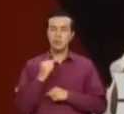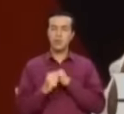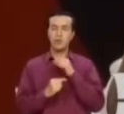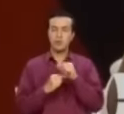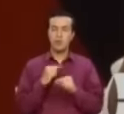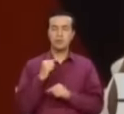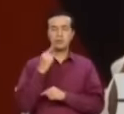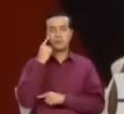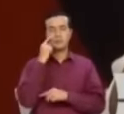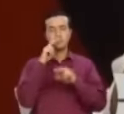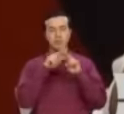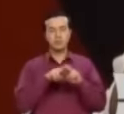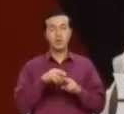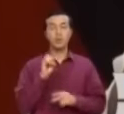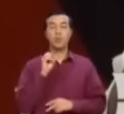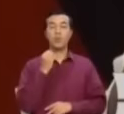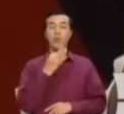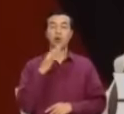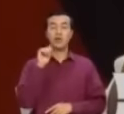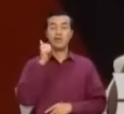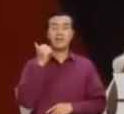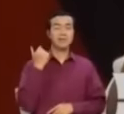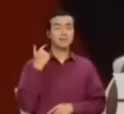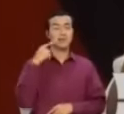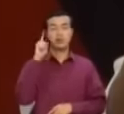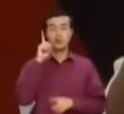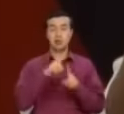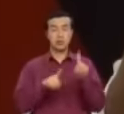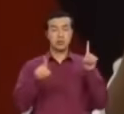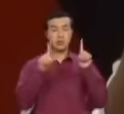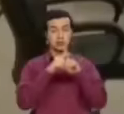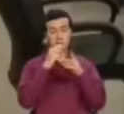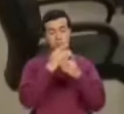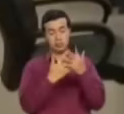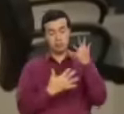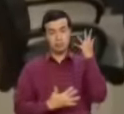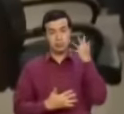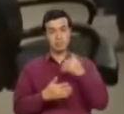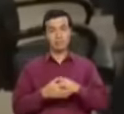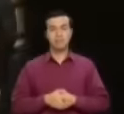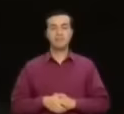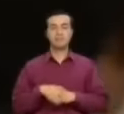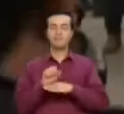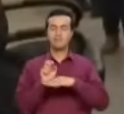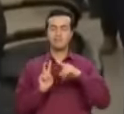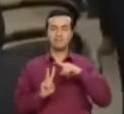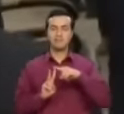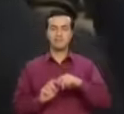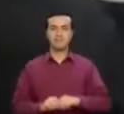sistemáticamente analizar más de 10 millones de datos, porque eso es lo que hay. Fabricio Ceballos, Ecuador TV.